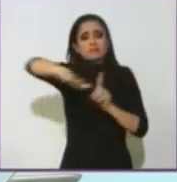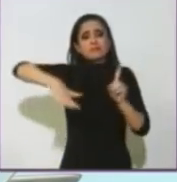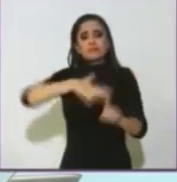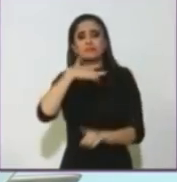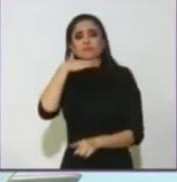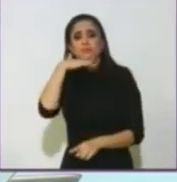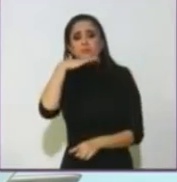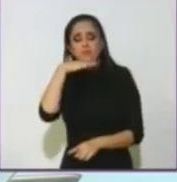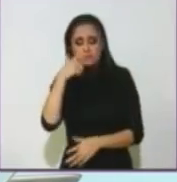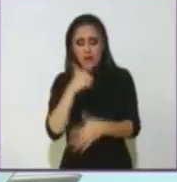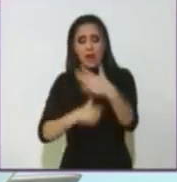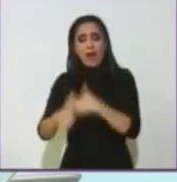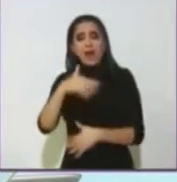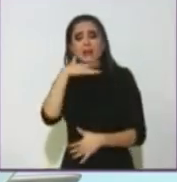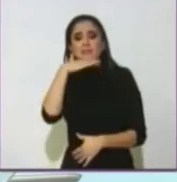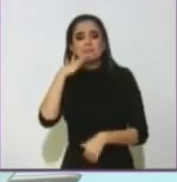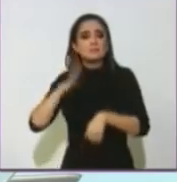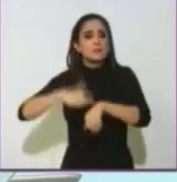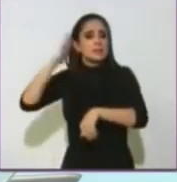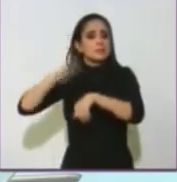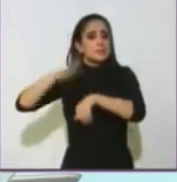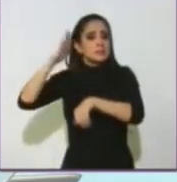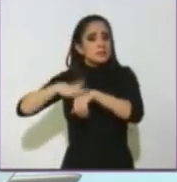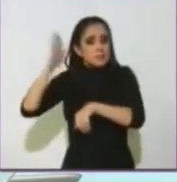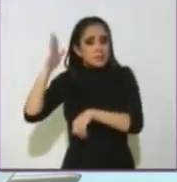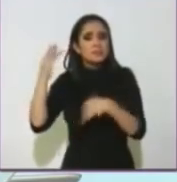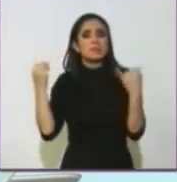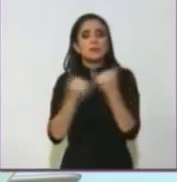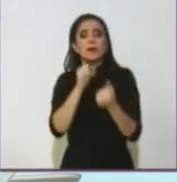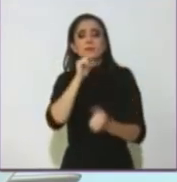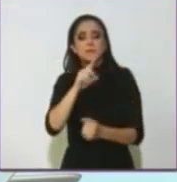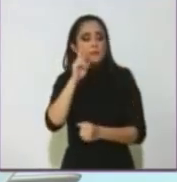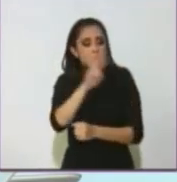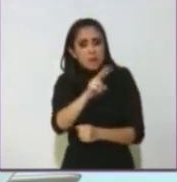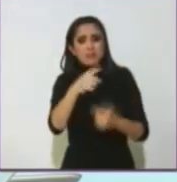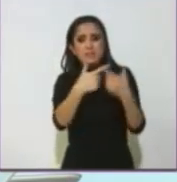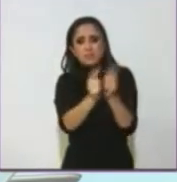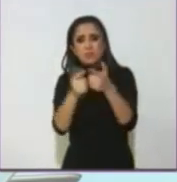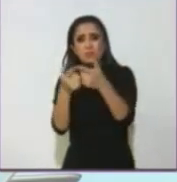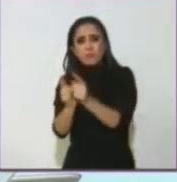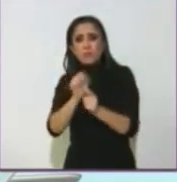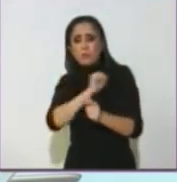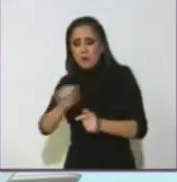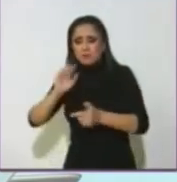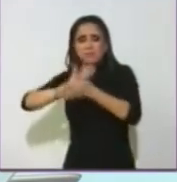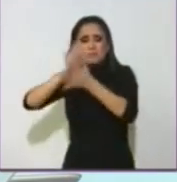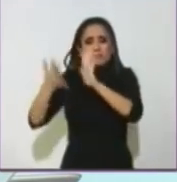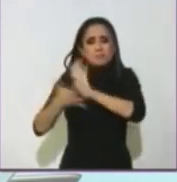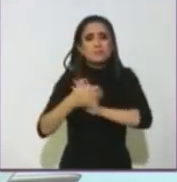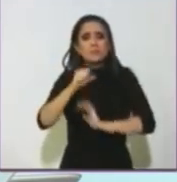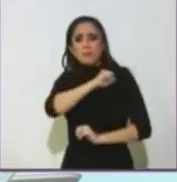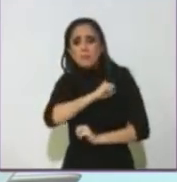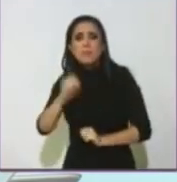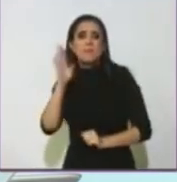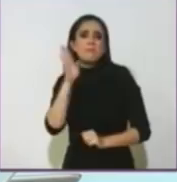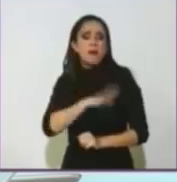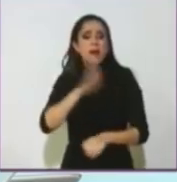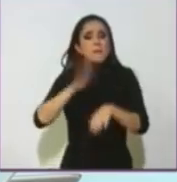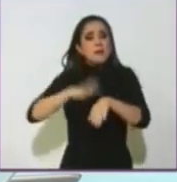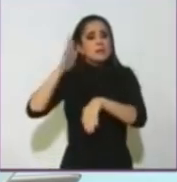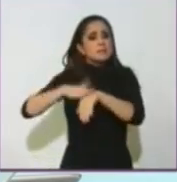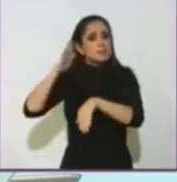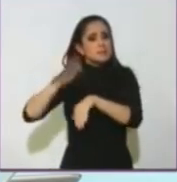corrupción y con ello regresó la colusión entre el crimen y la autoridad y hay que decirlo con todas sus letras que